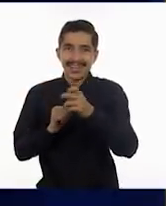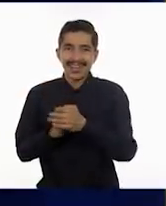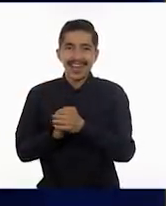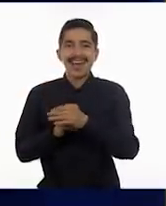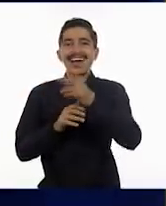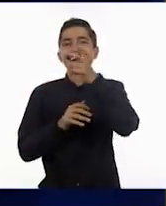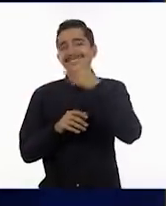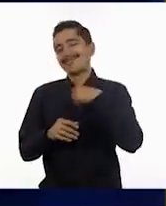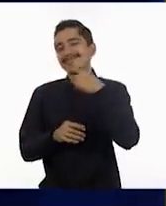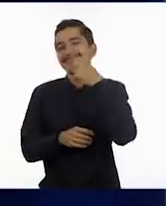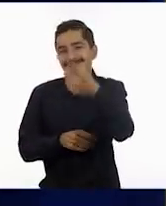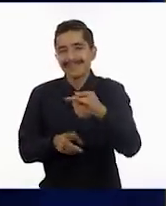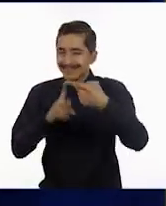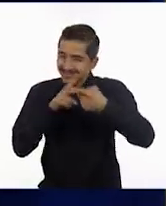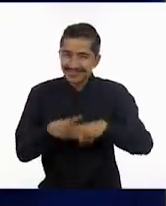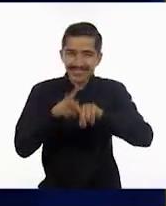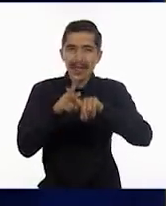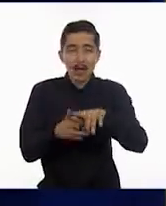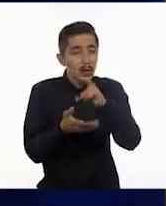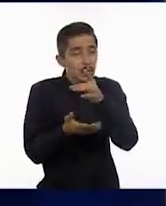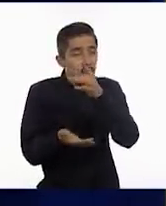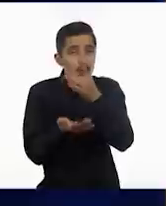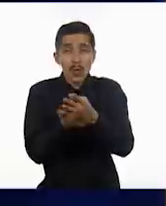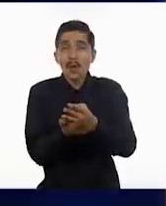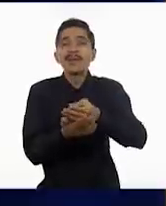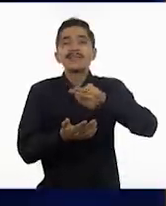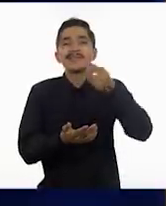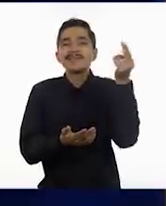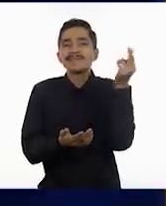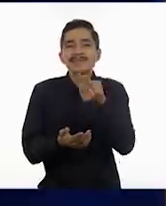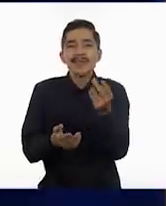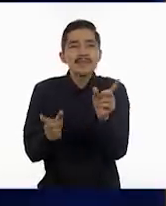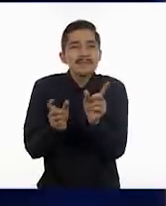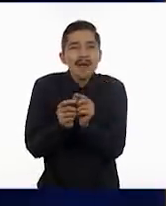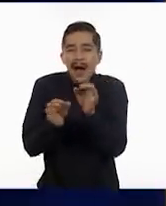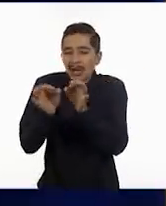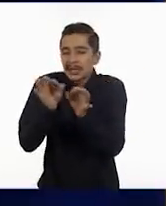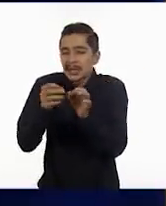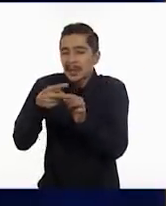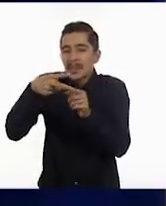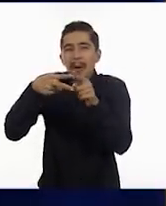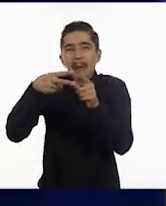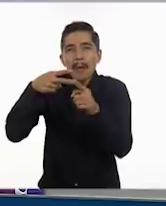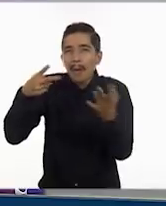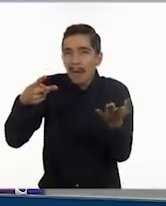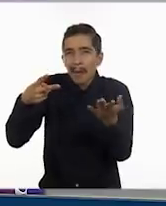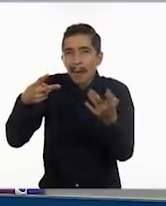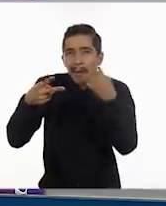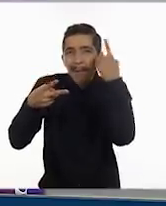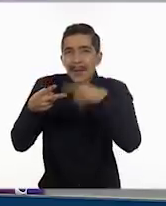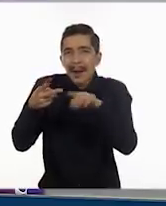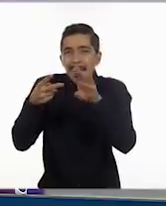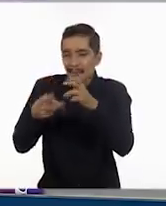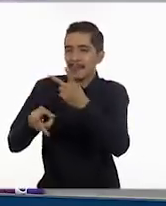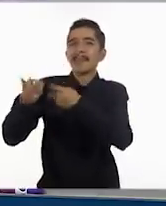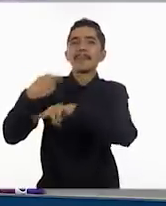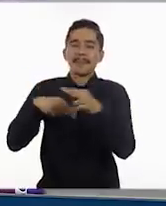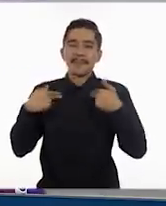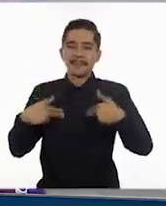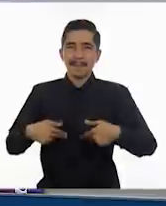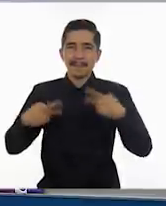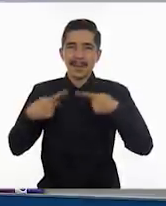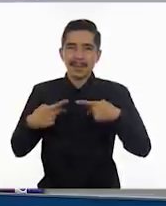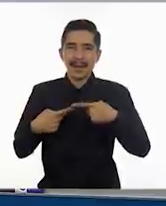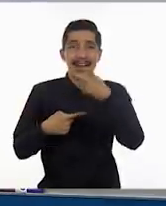al principio que únicamente se necesitan esas dos células, ya entendí. Así es. Sin embargo, en el siguiente video